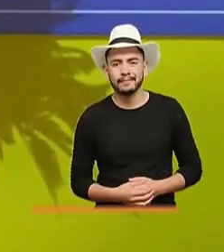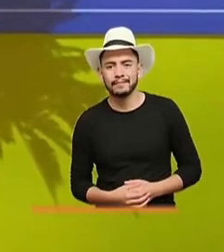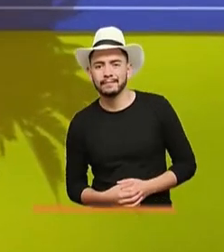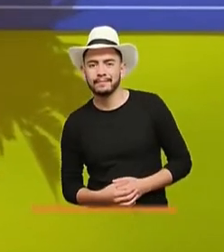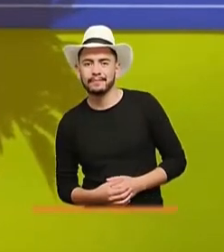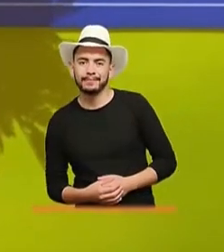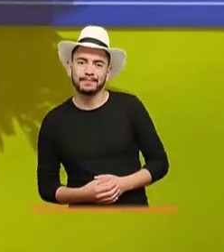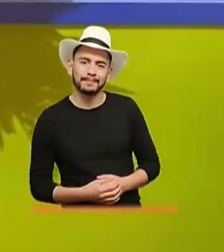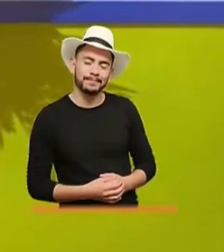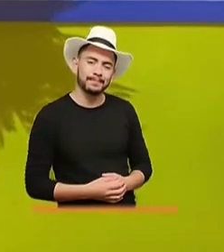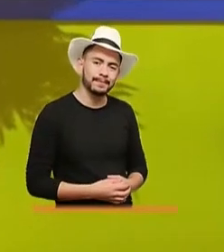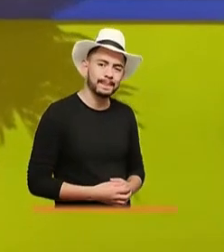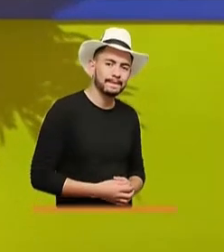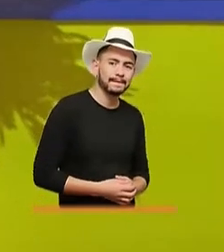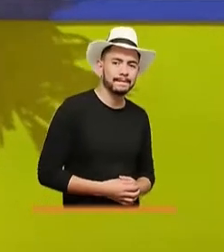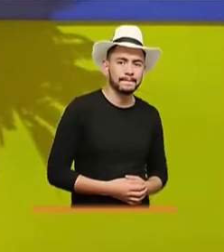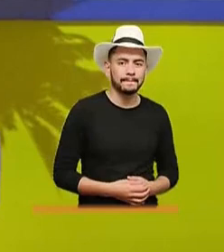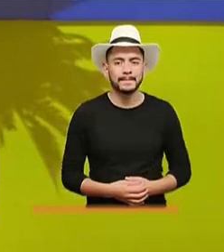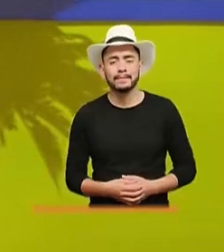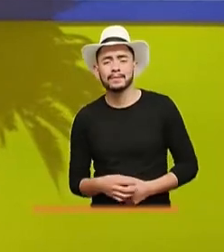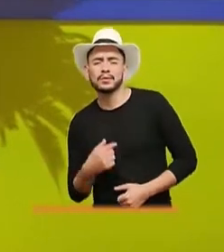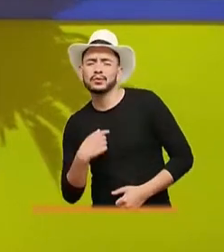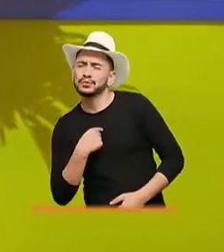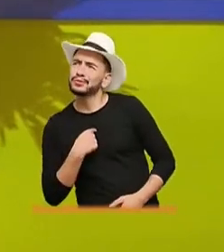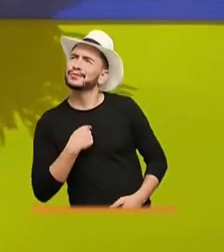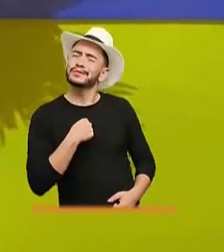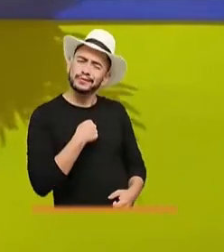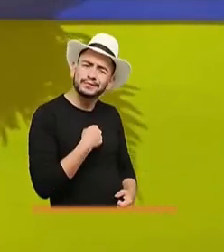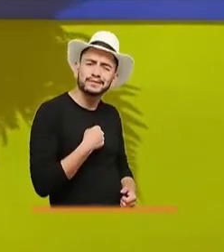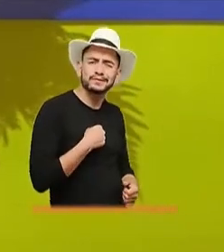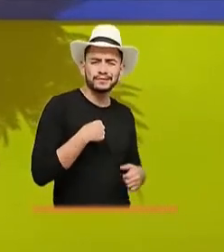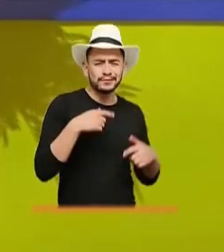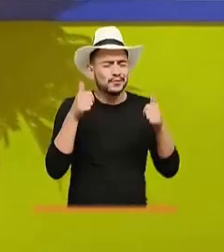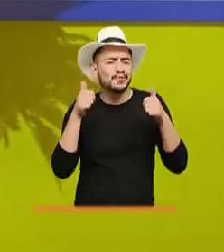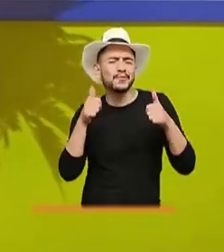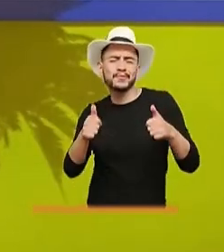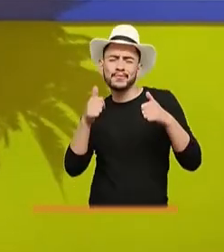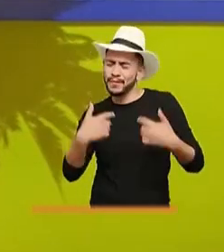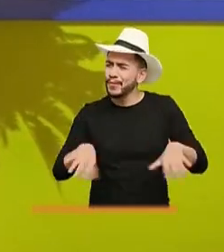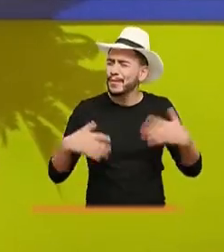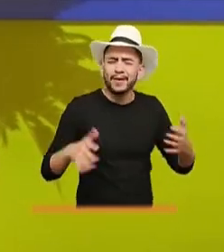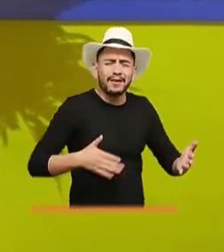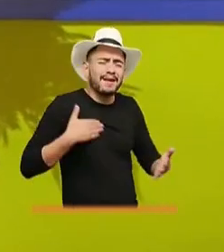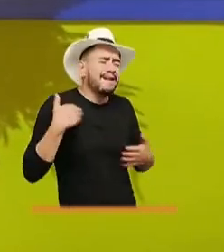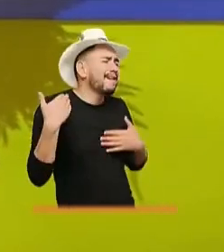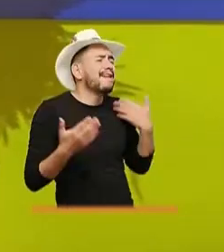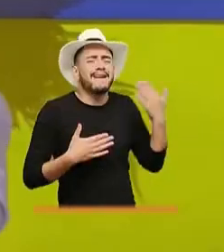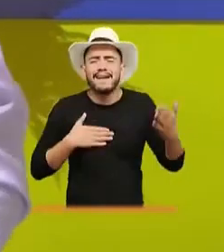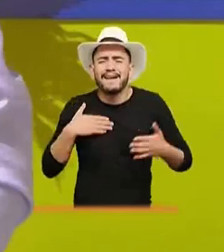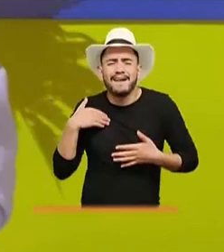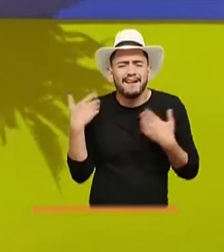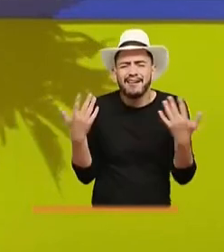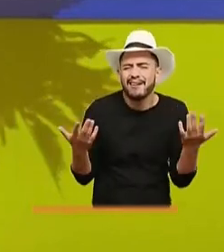Si prefiero el río, que hace que hoy aquí me impulse, ya que el guacuco es